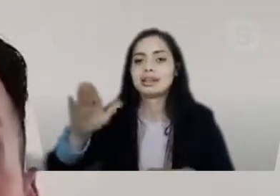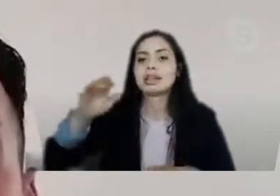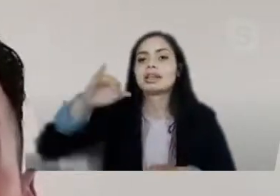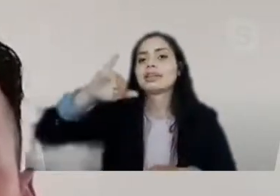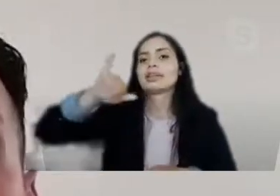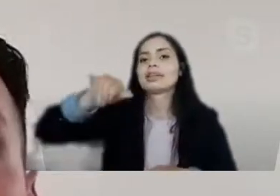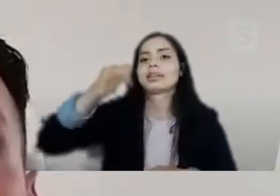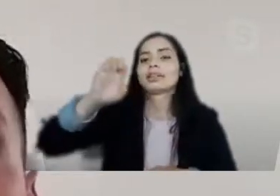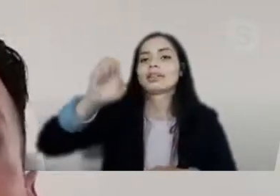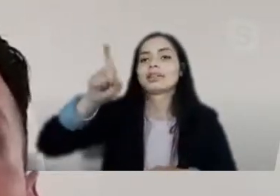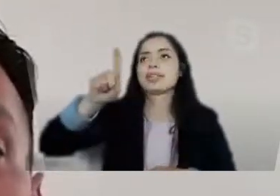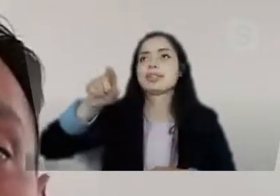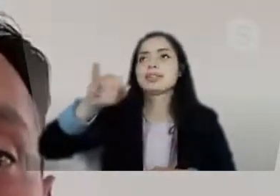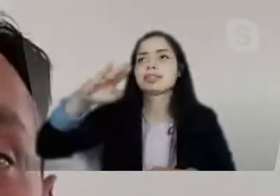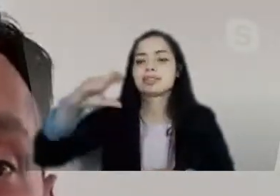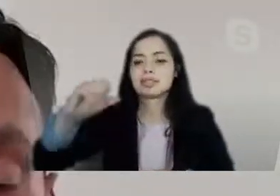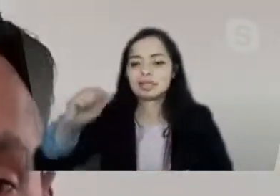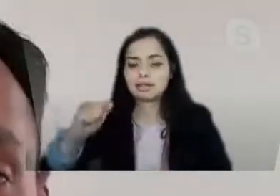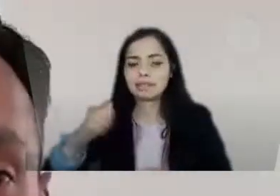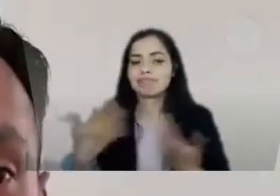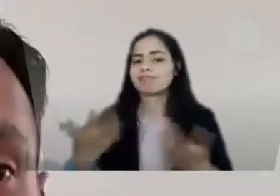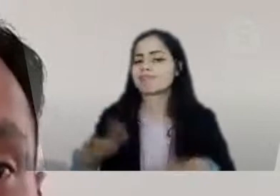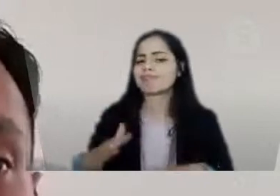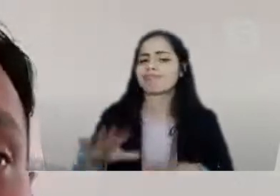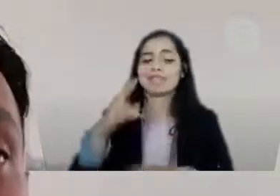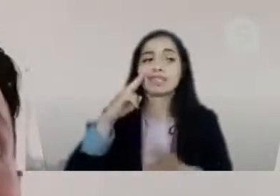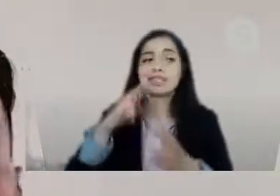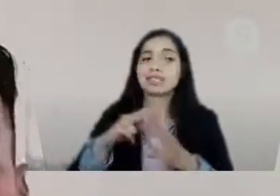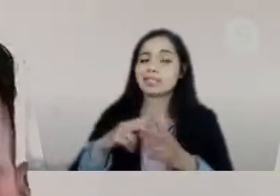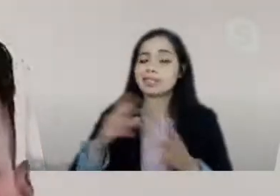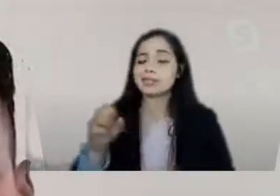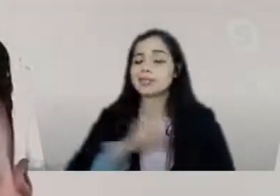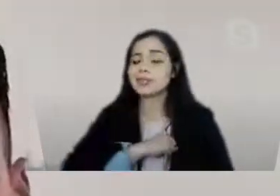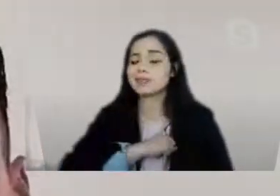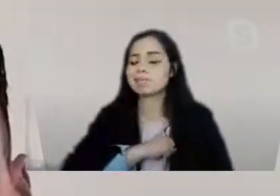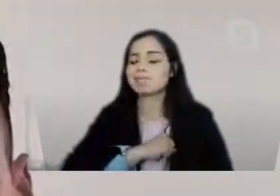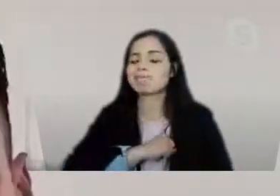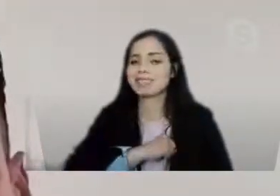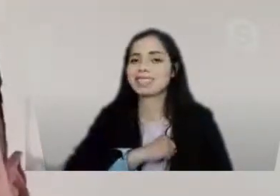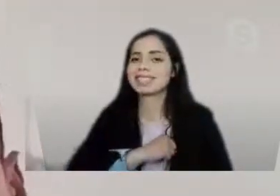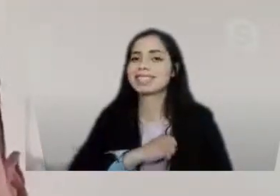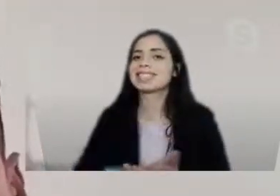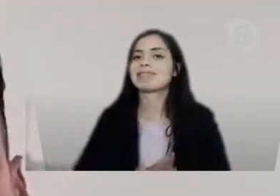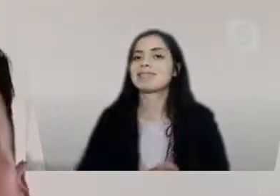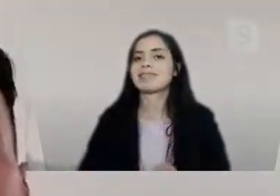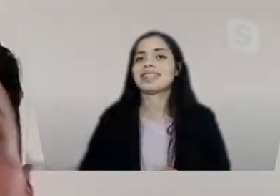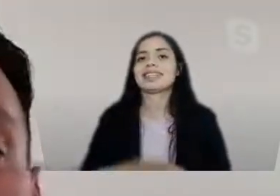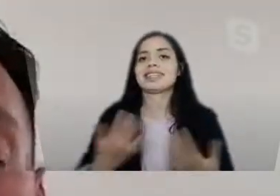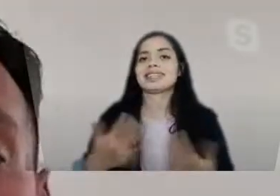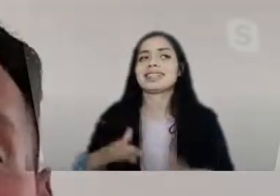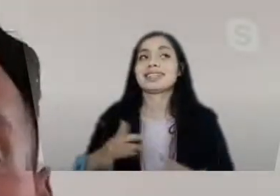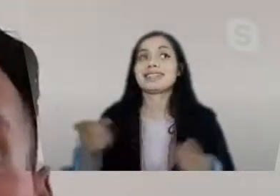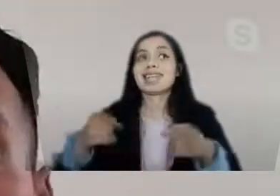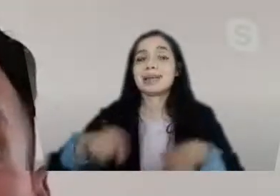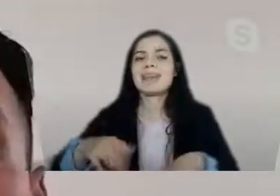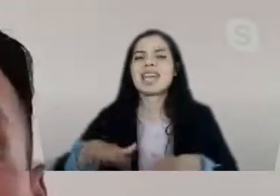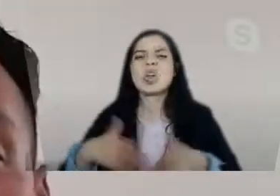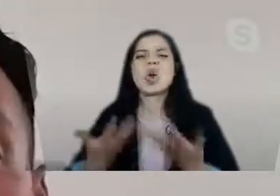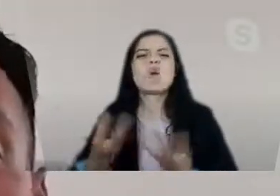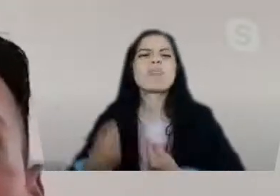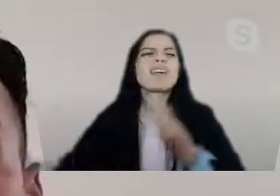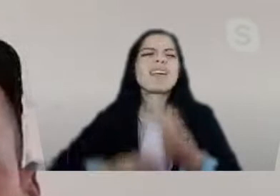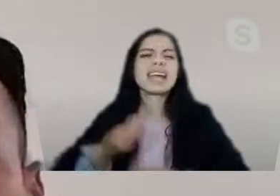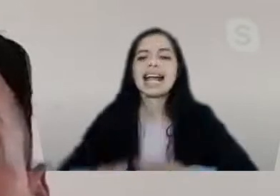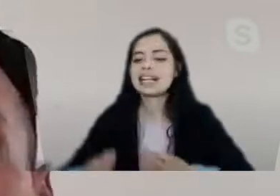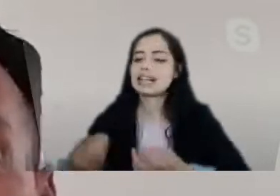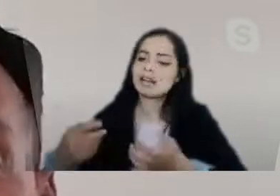comunidad cómo se hace este tipo de expediciones. Entonces, tuve, pues, la fortuna de verlos a ellos en acción, de ver cómo